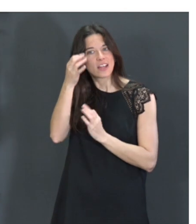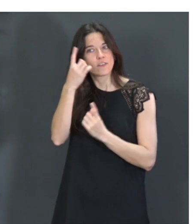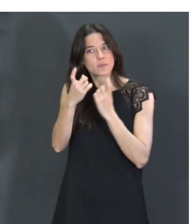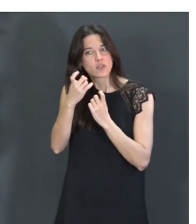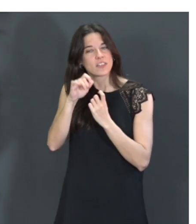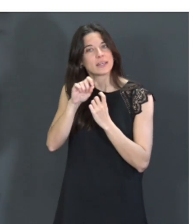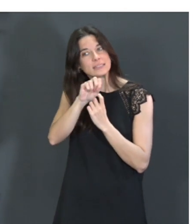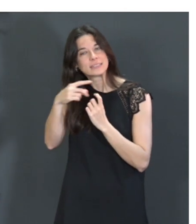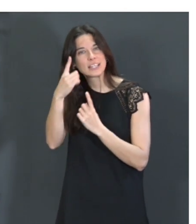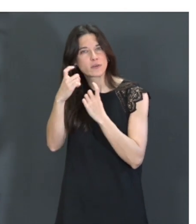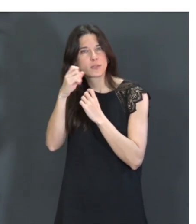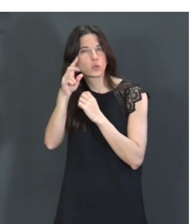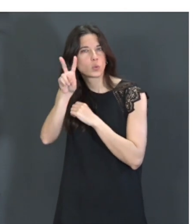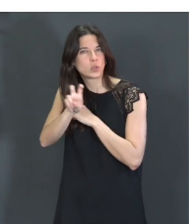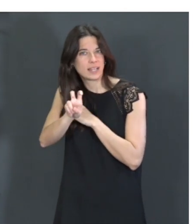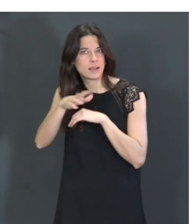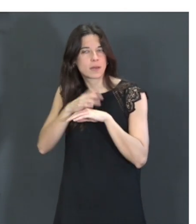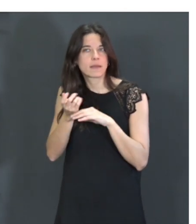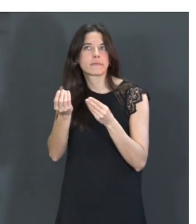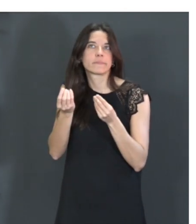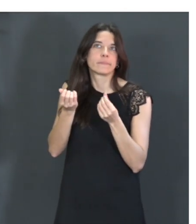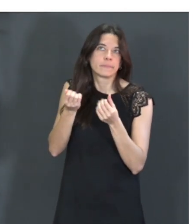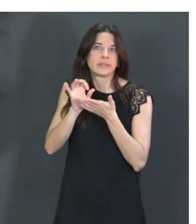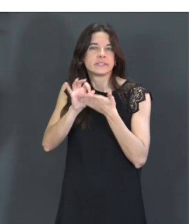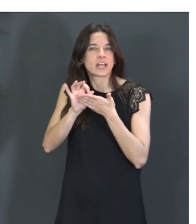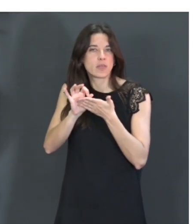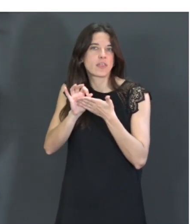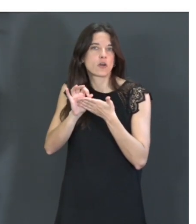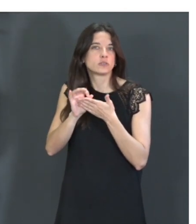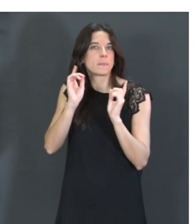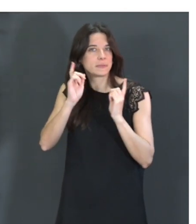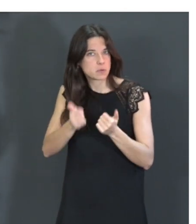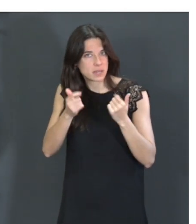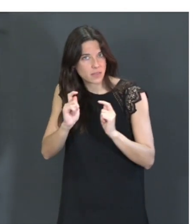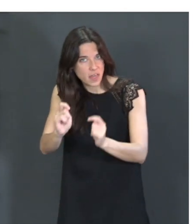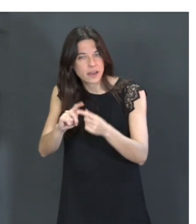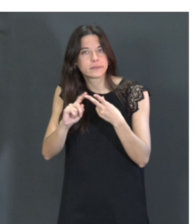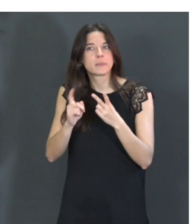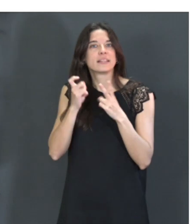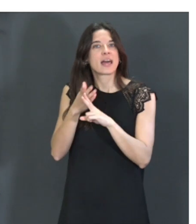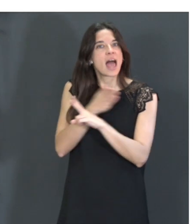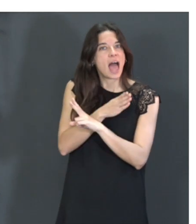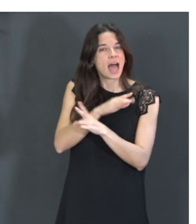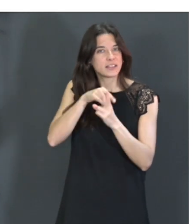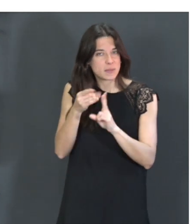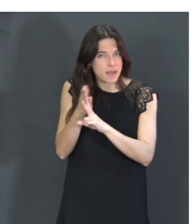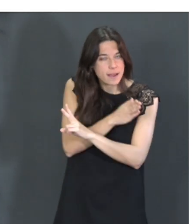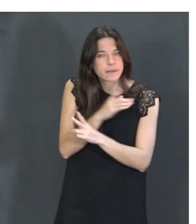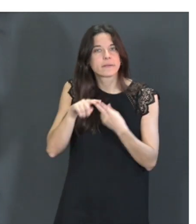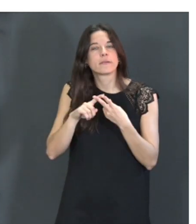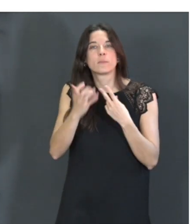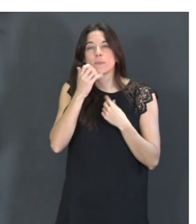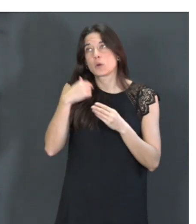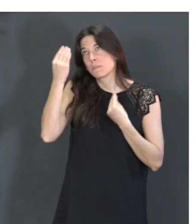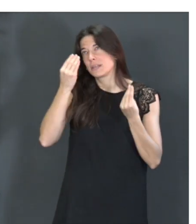que sea útil pues para prestar servicios más preventivos, anticiparnos. Estoy pensando, por ejemplo,